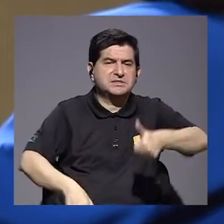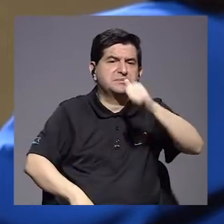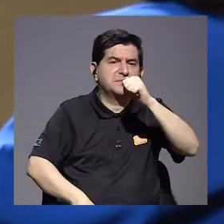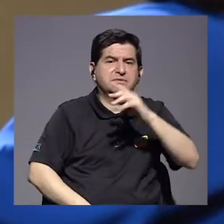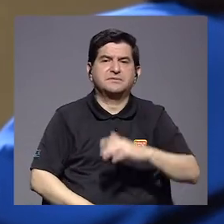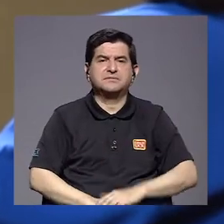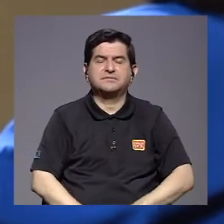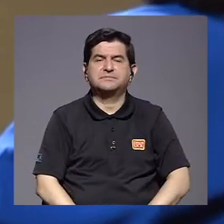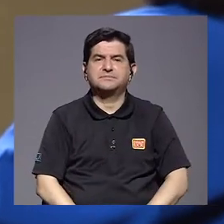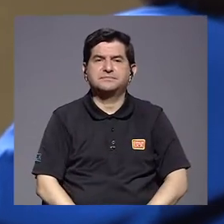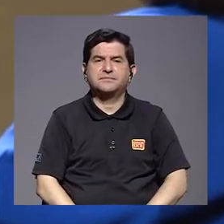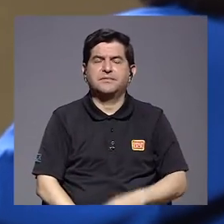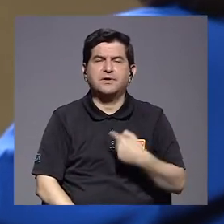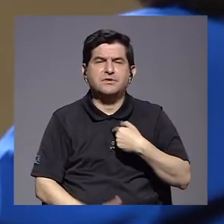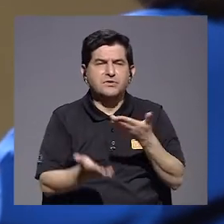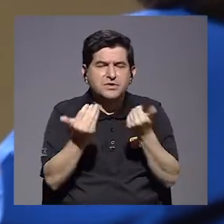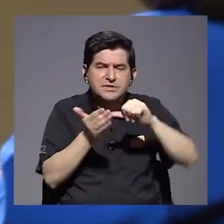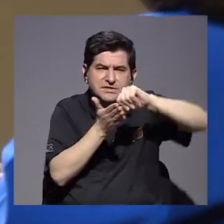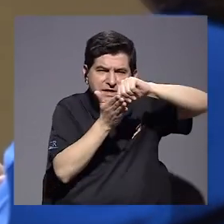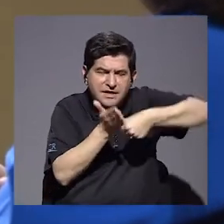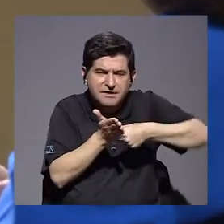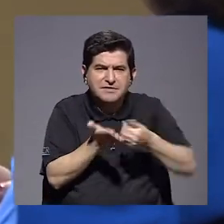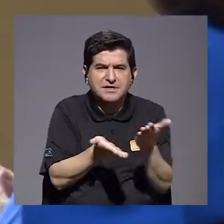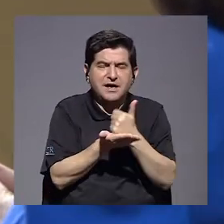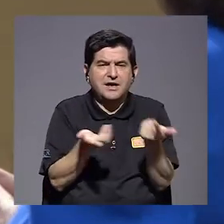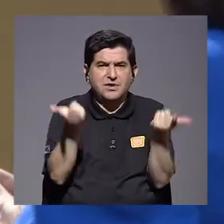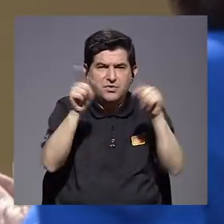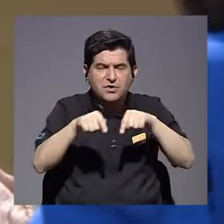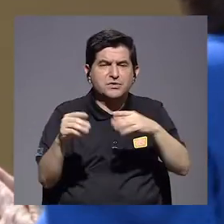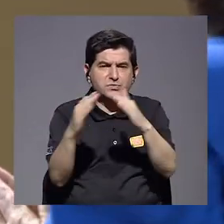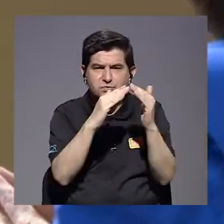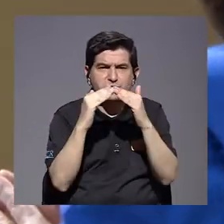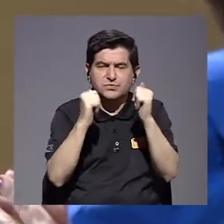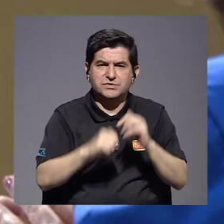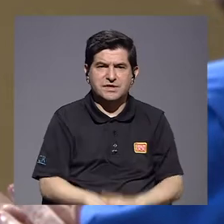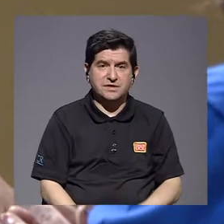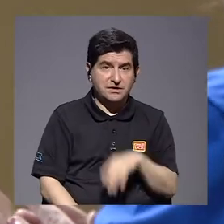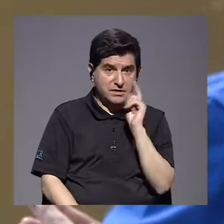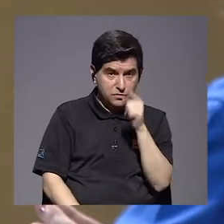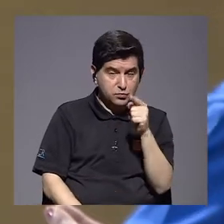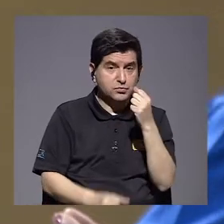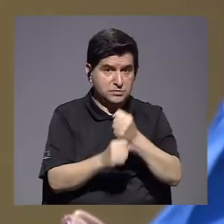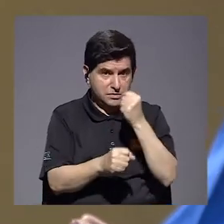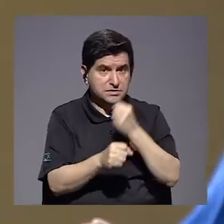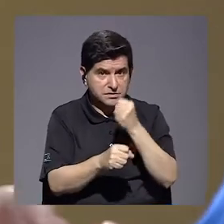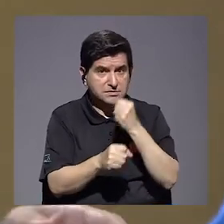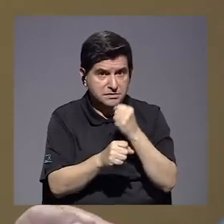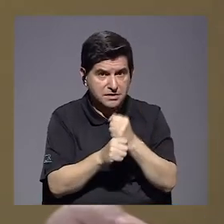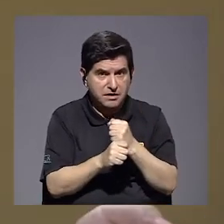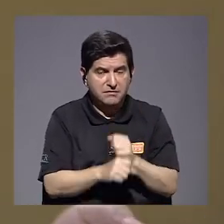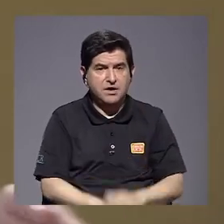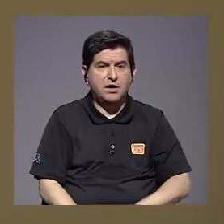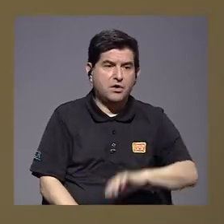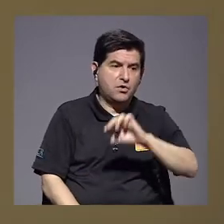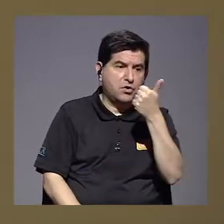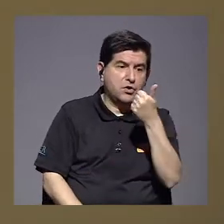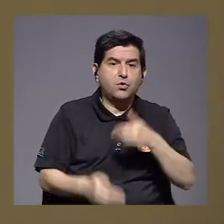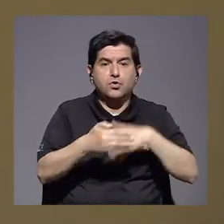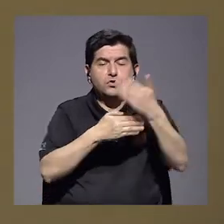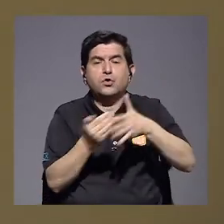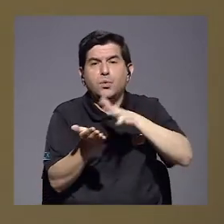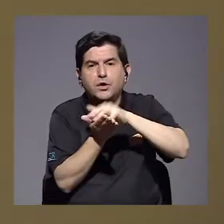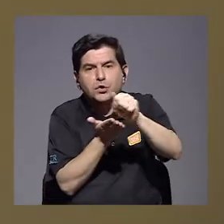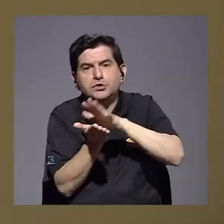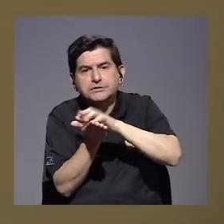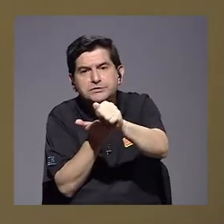¿Verdad? Quisiera hacer hincapié en algo que sucede mucho en nuestras comunidades. Ustedes hacen un trabajo y encima va otro